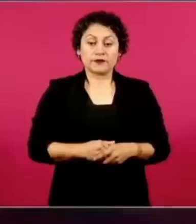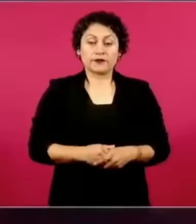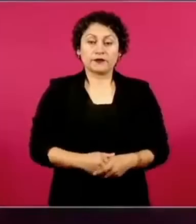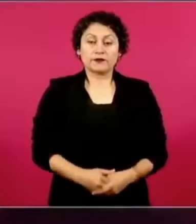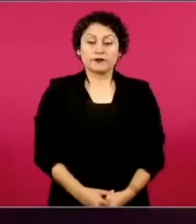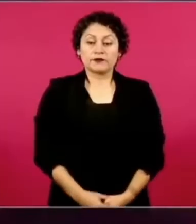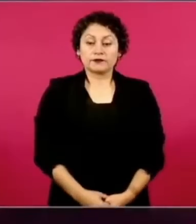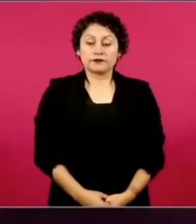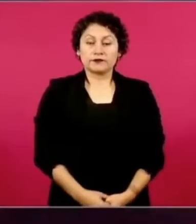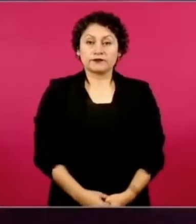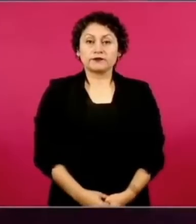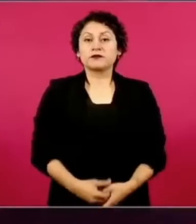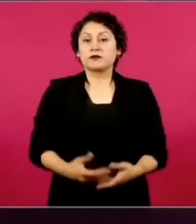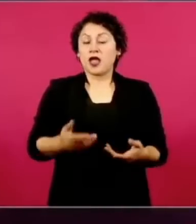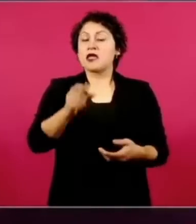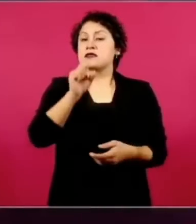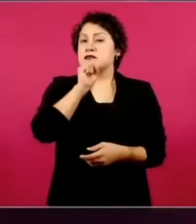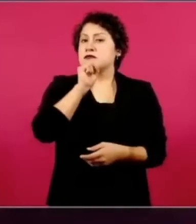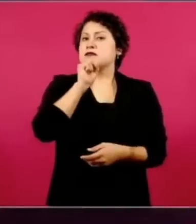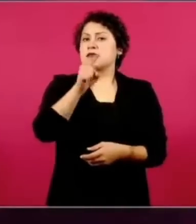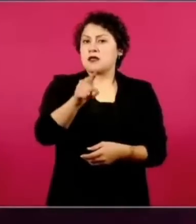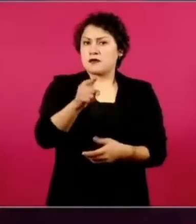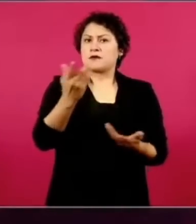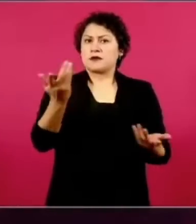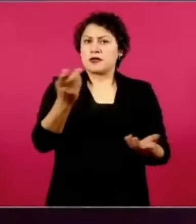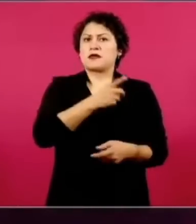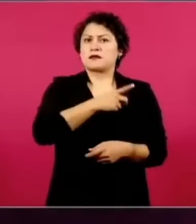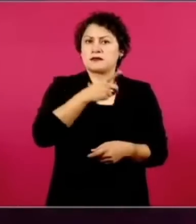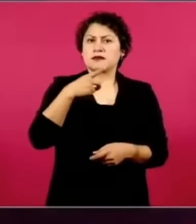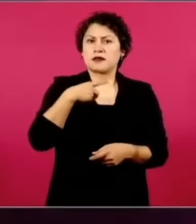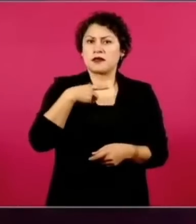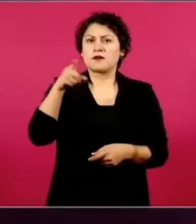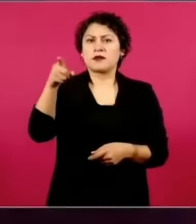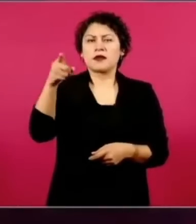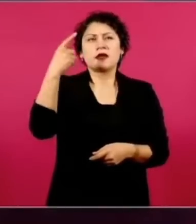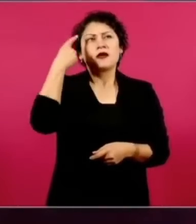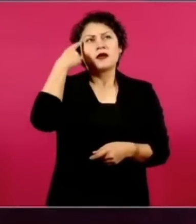hacer conciencia de que eso